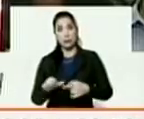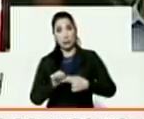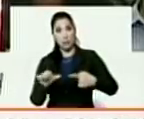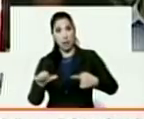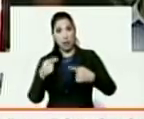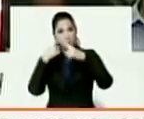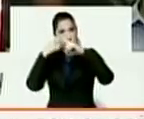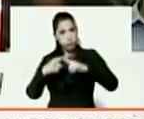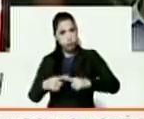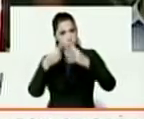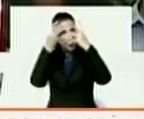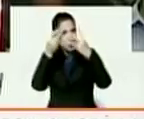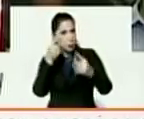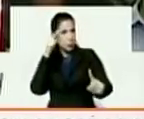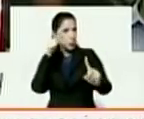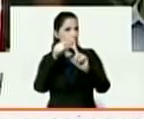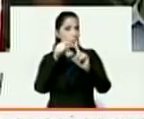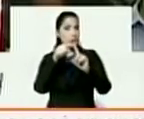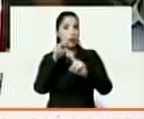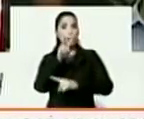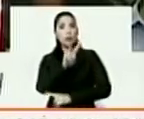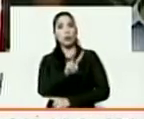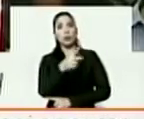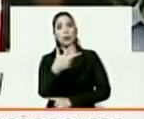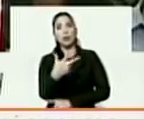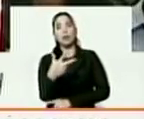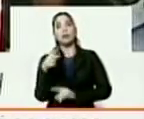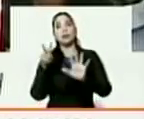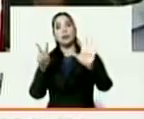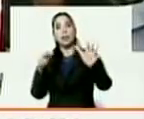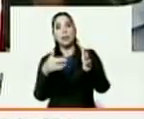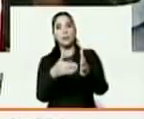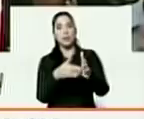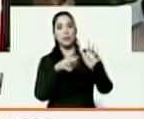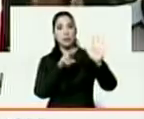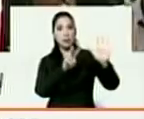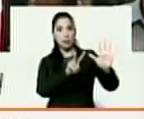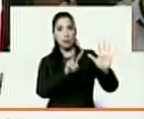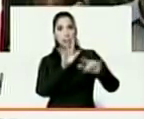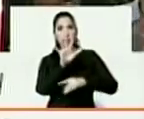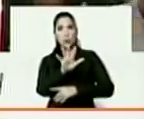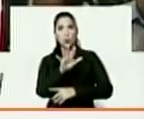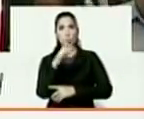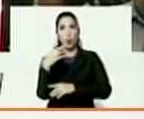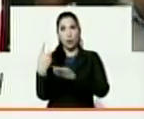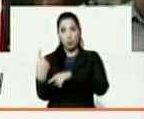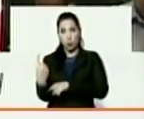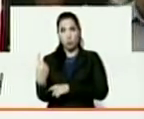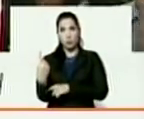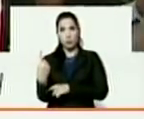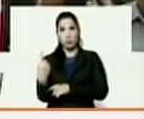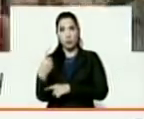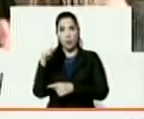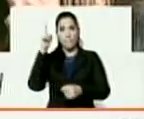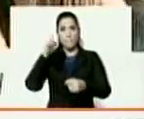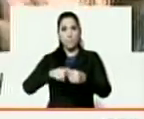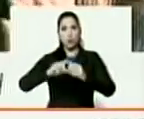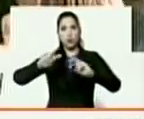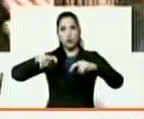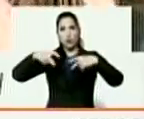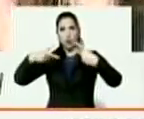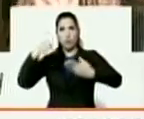cifra de 237 mil 751 nuevos